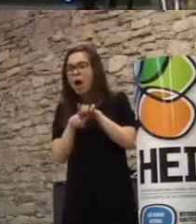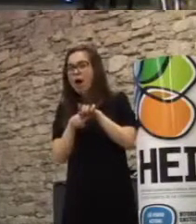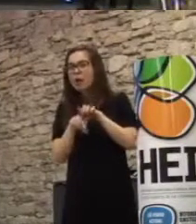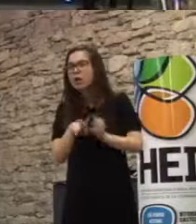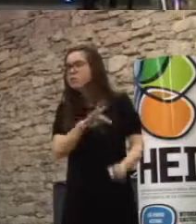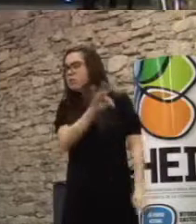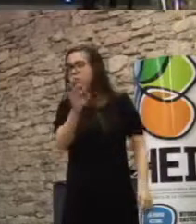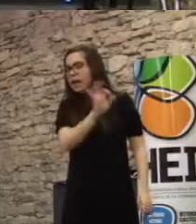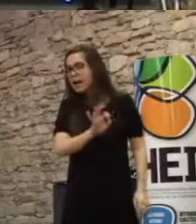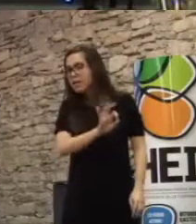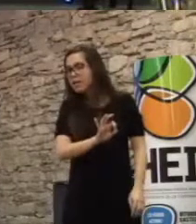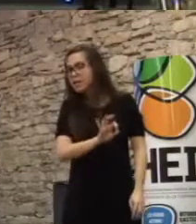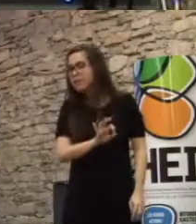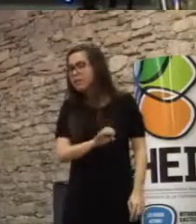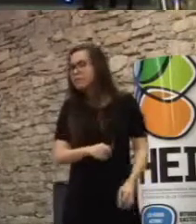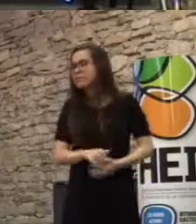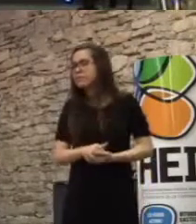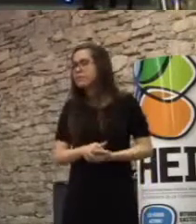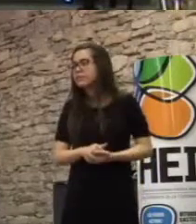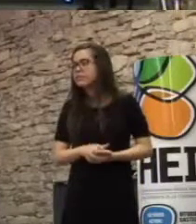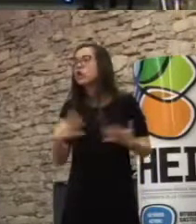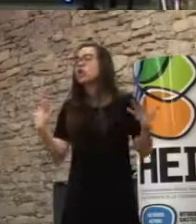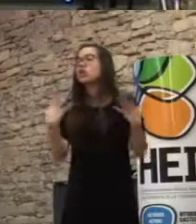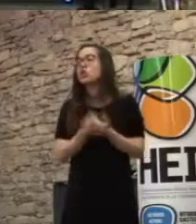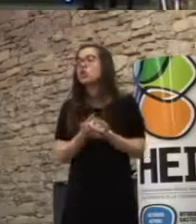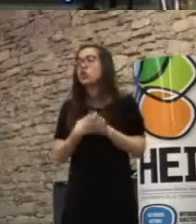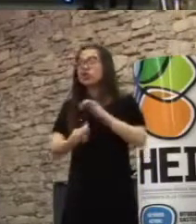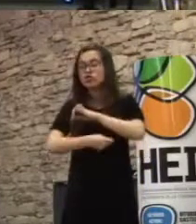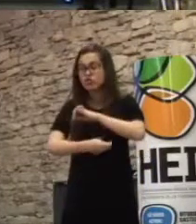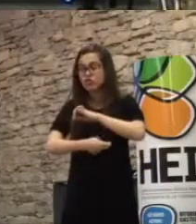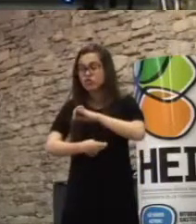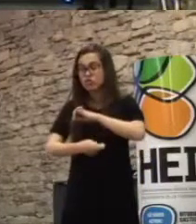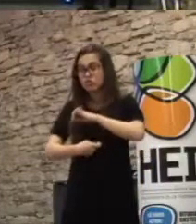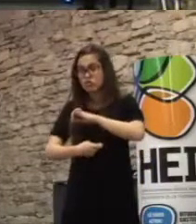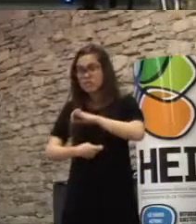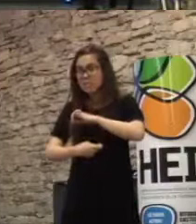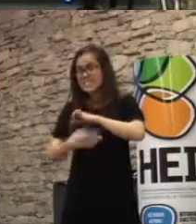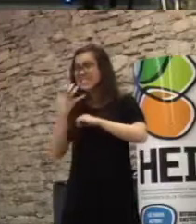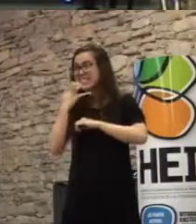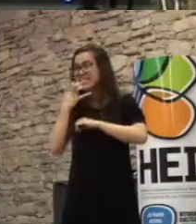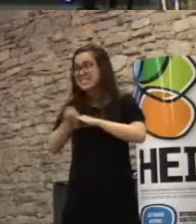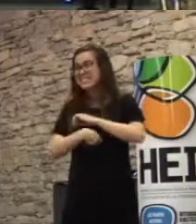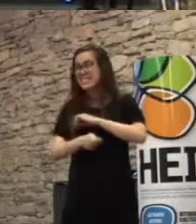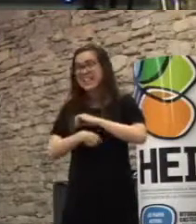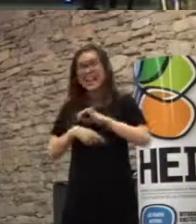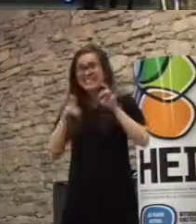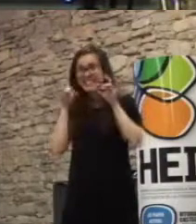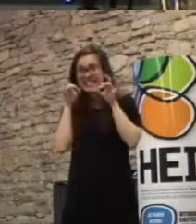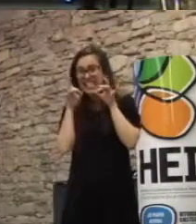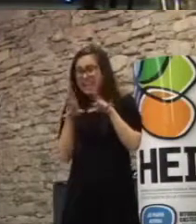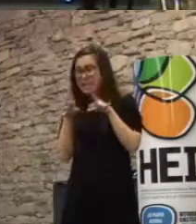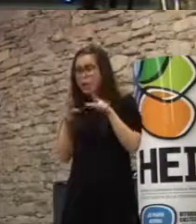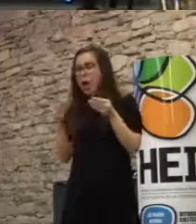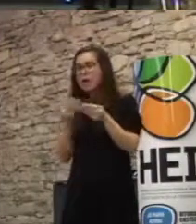nadie tenéis cartas iguales si tenéis cartas iguales cogéis con el compañero de compañía y la cambiáis hasta que sean